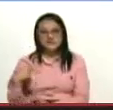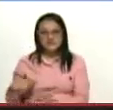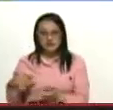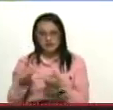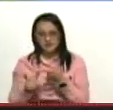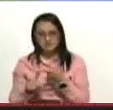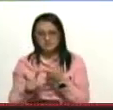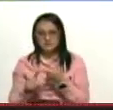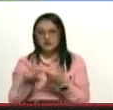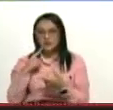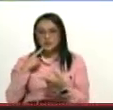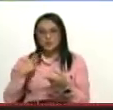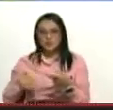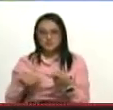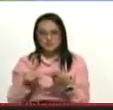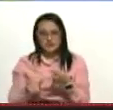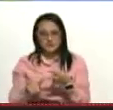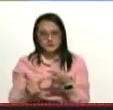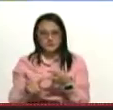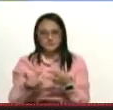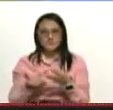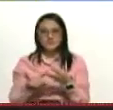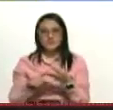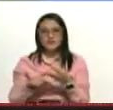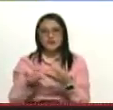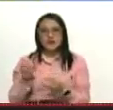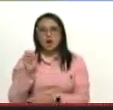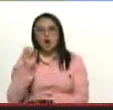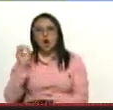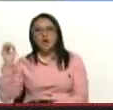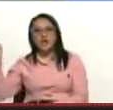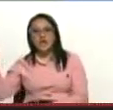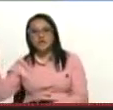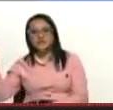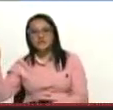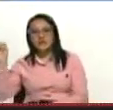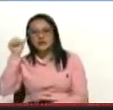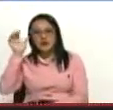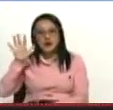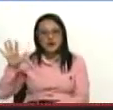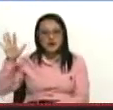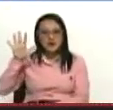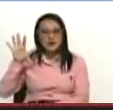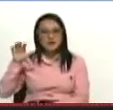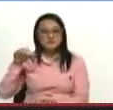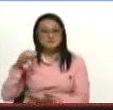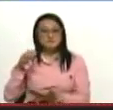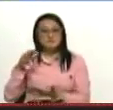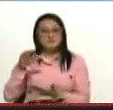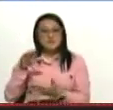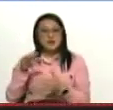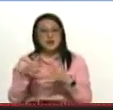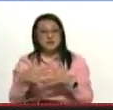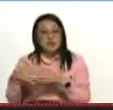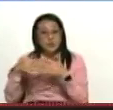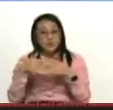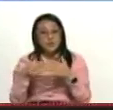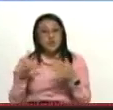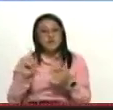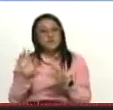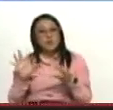con Rusia con medio oriente con Norteamérica y nosotros Por eso tenemos que construir